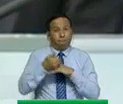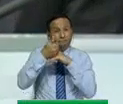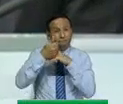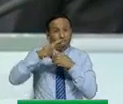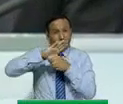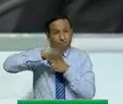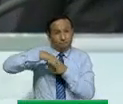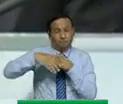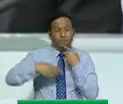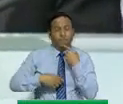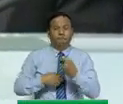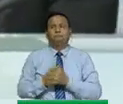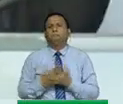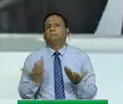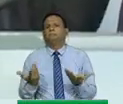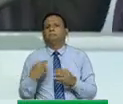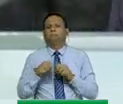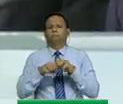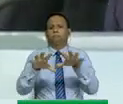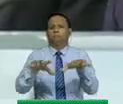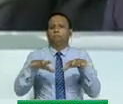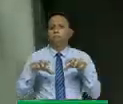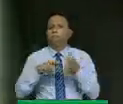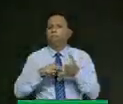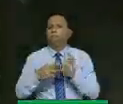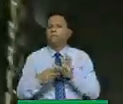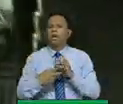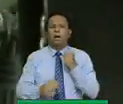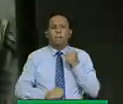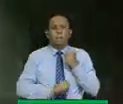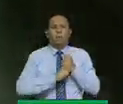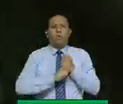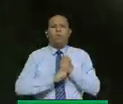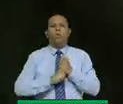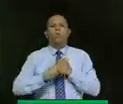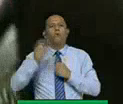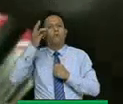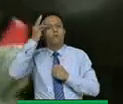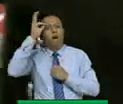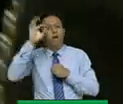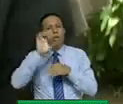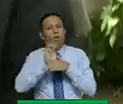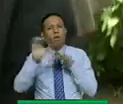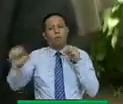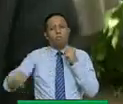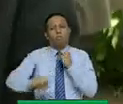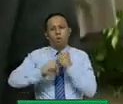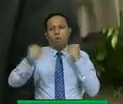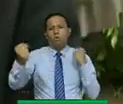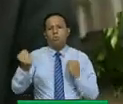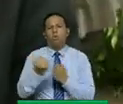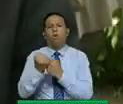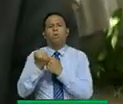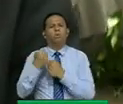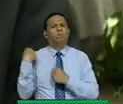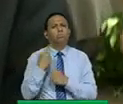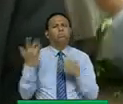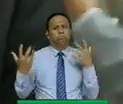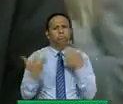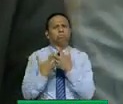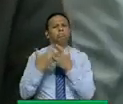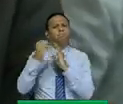permitió compartir la cooperación de las relaciones que mantiene Francia con Ecuador actualmente. Tenemos proyectos de inversión